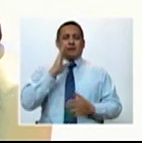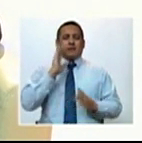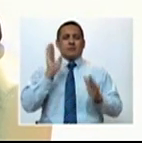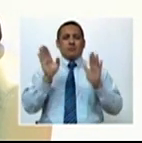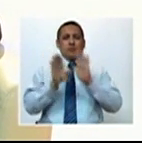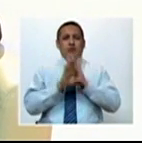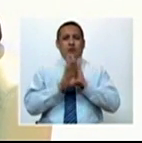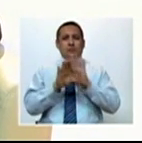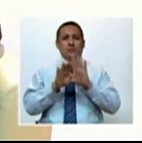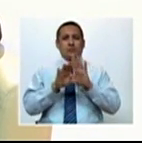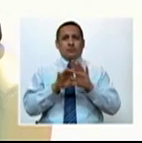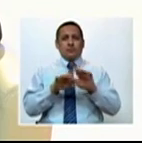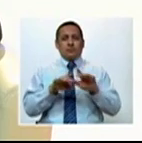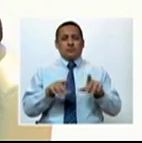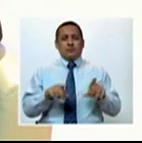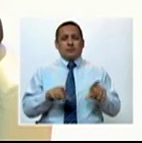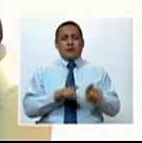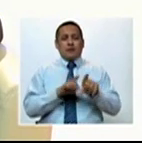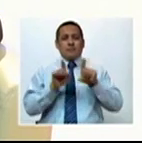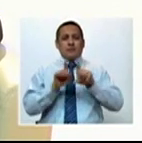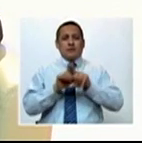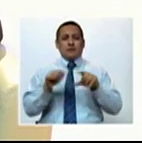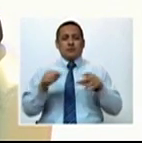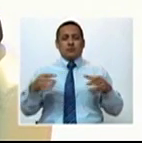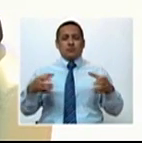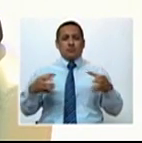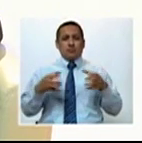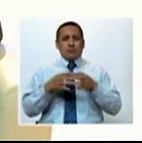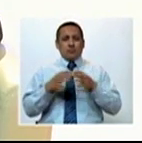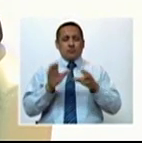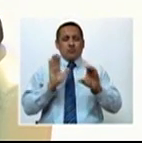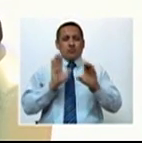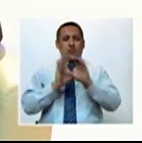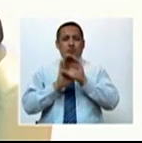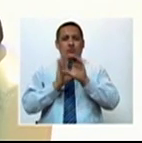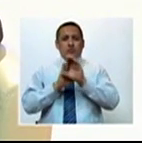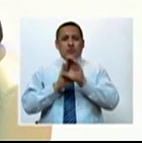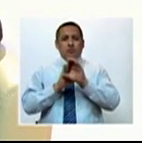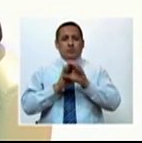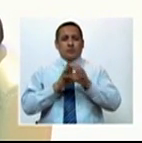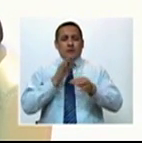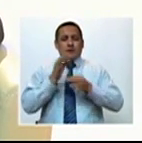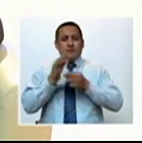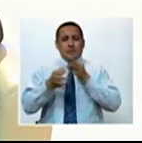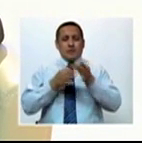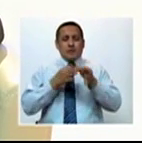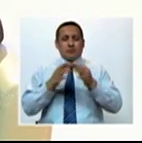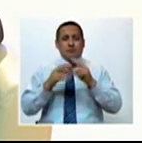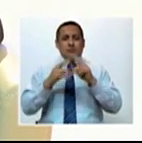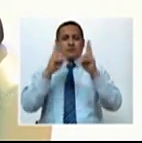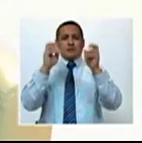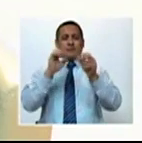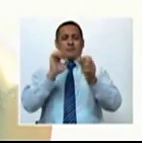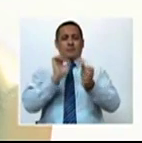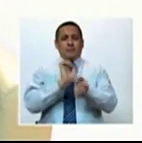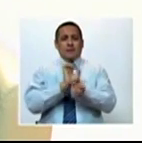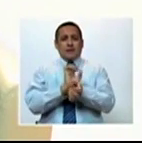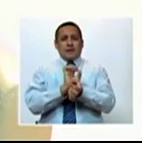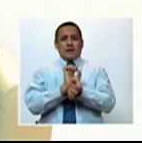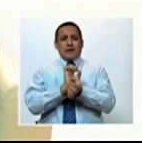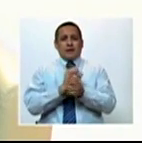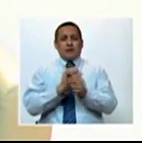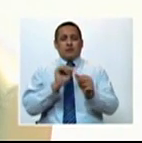un artículo del Código de Procedimientos Penales, el artículo 300, en la